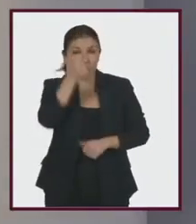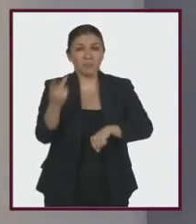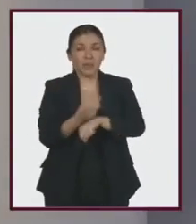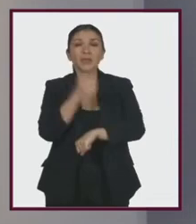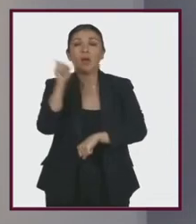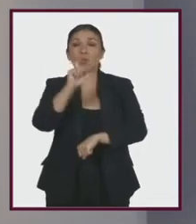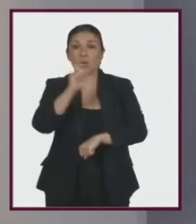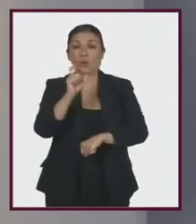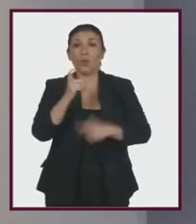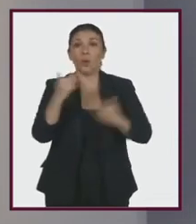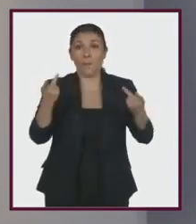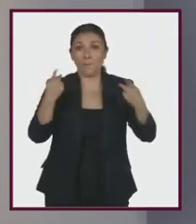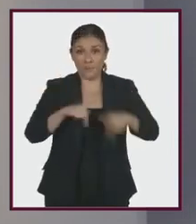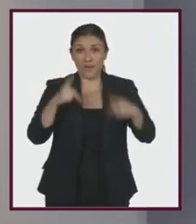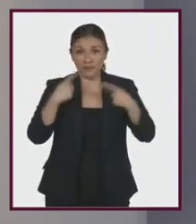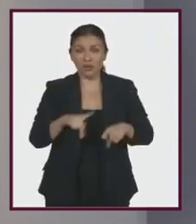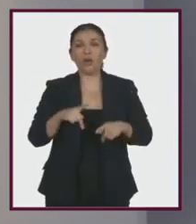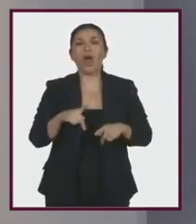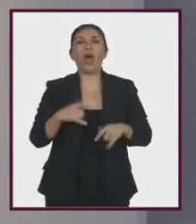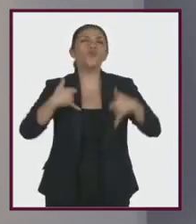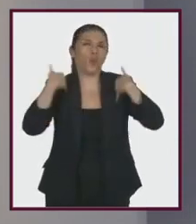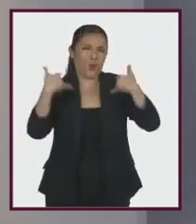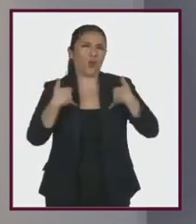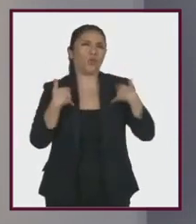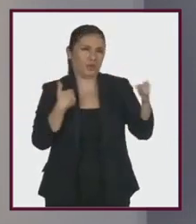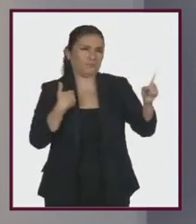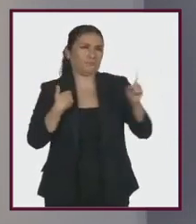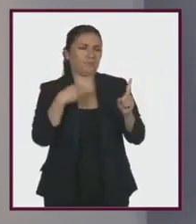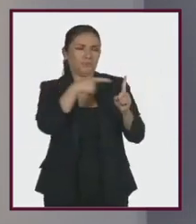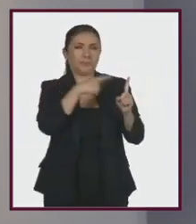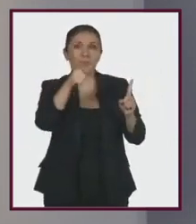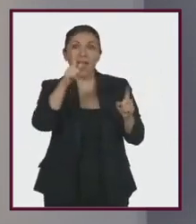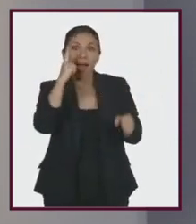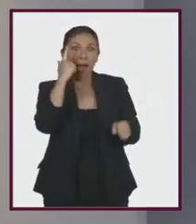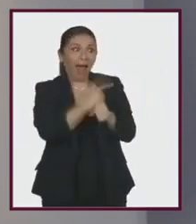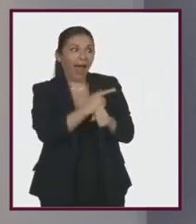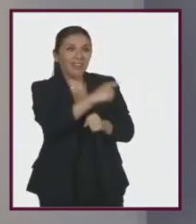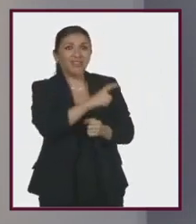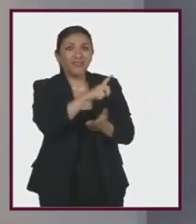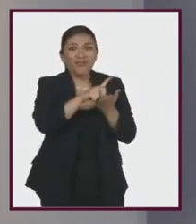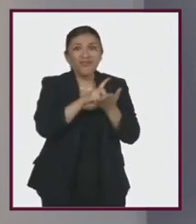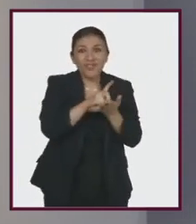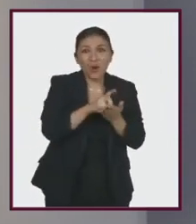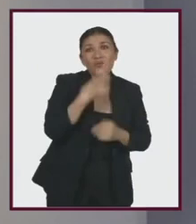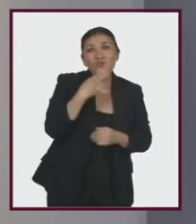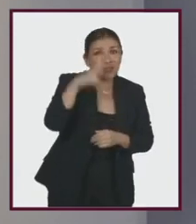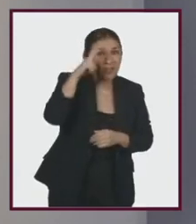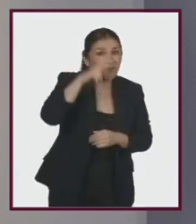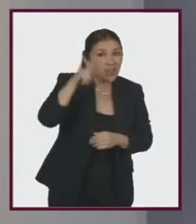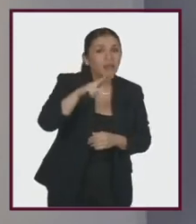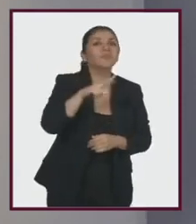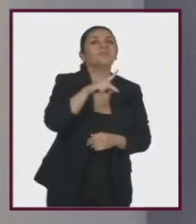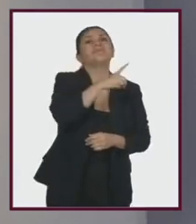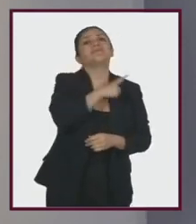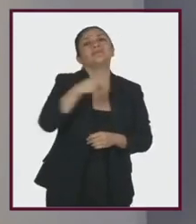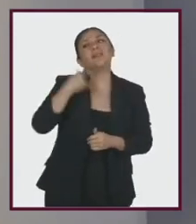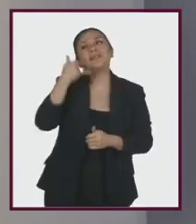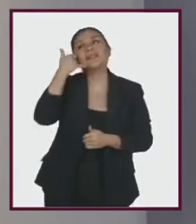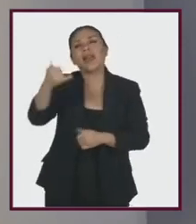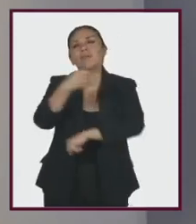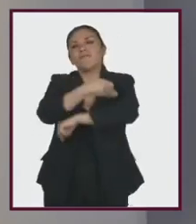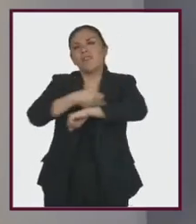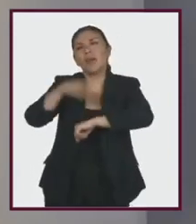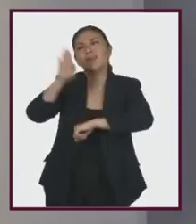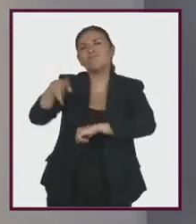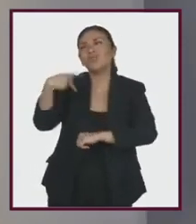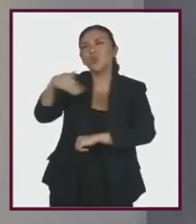una persona o un adolescente es identificado con consumo, pues vamos a hablarle a la familia y les vamos a decir, oiga, su hijo